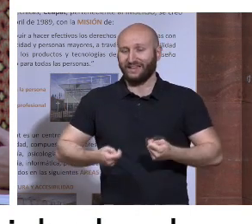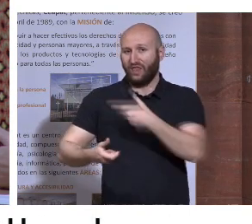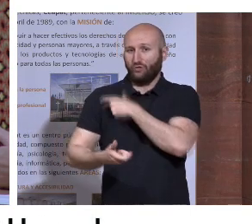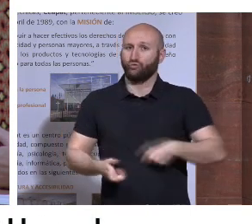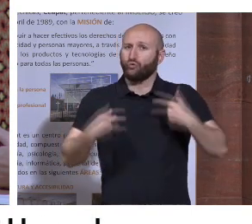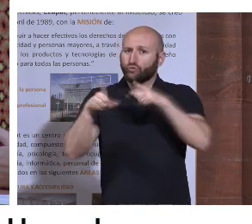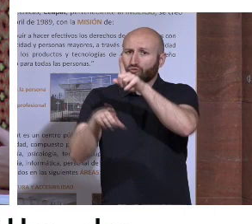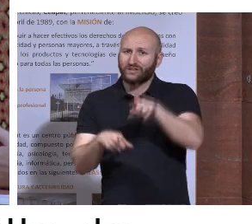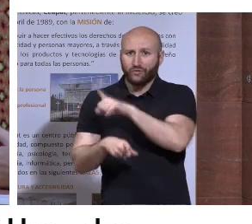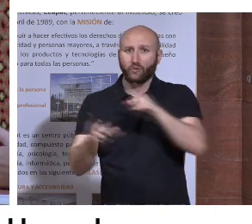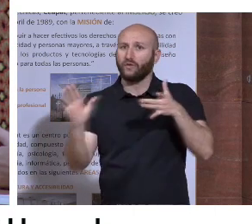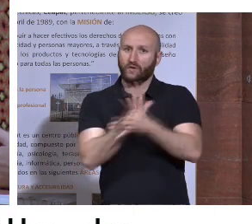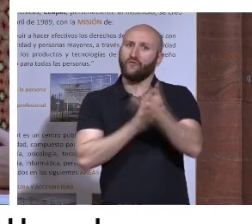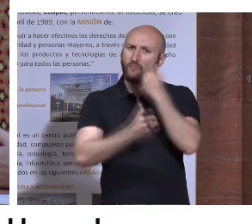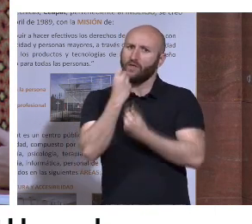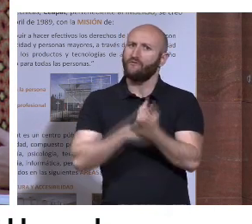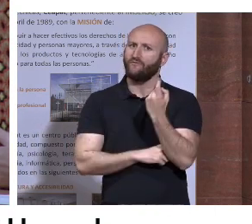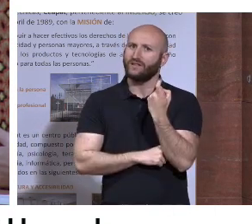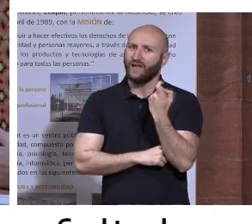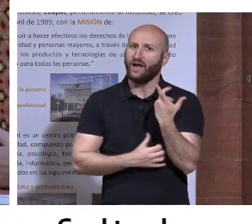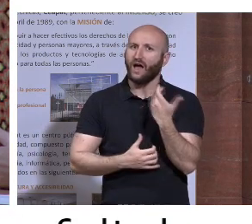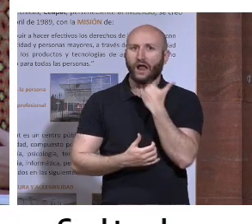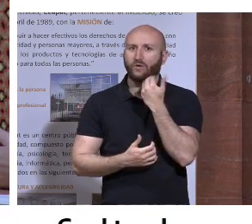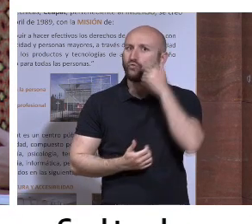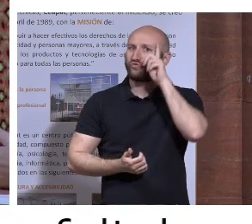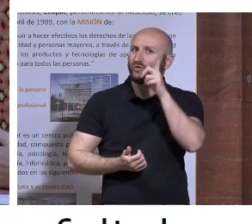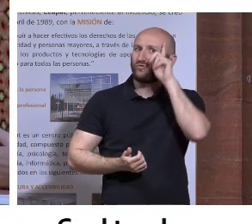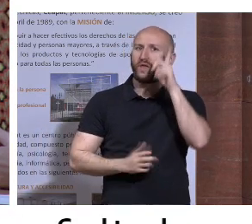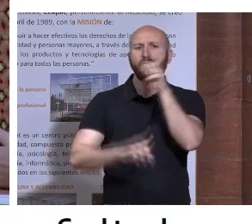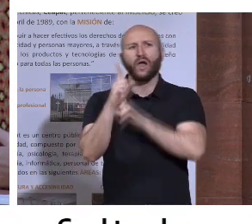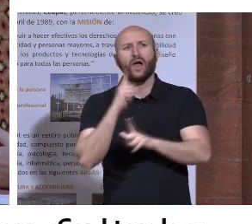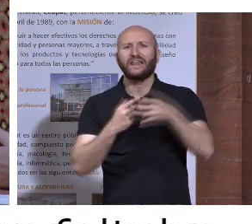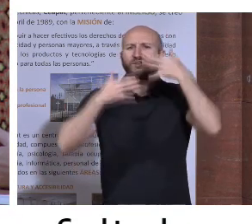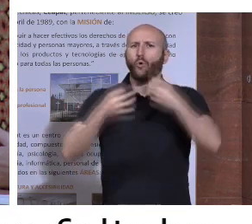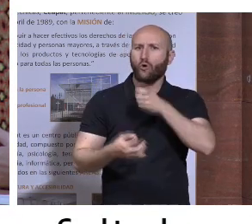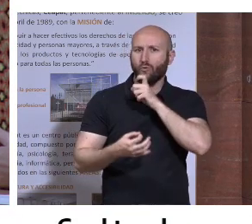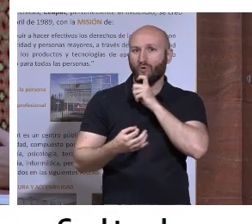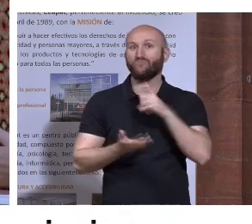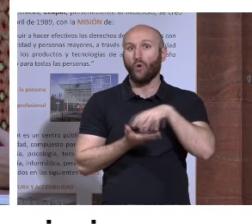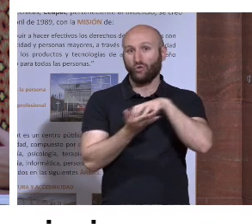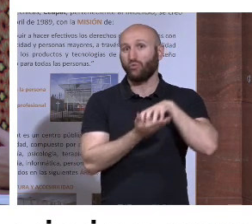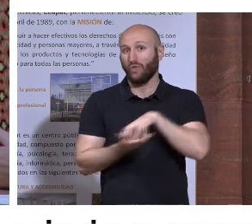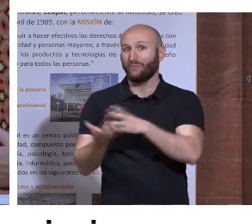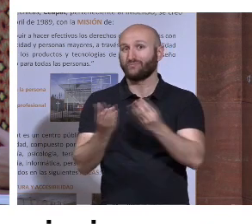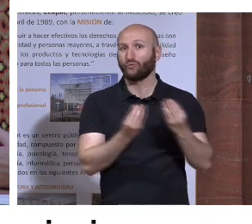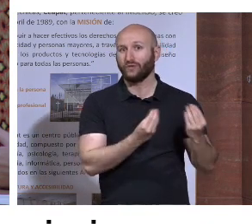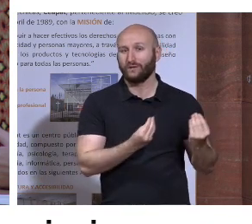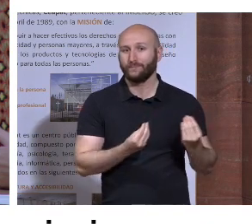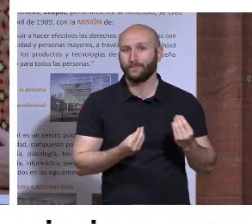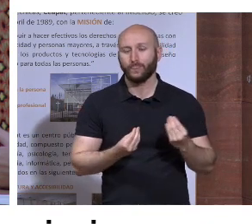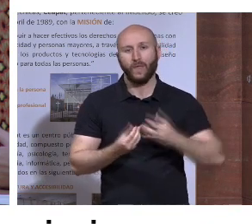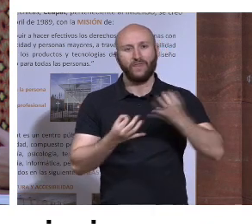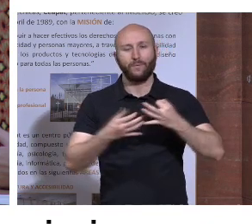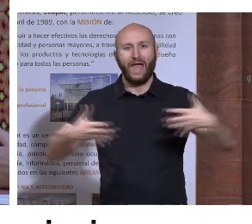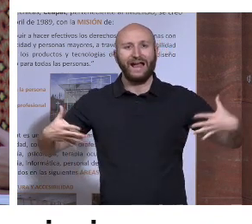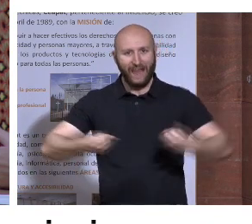Estaba claro que faltaba información de cómo tenían que viajar para viajar con seguridad, cómo tenían que ir anclados y